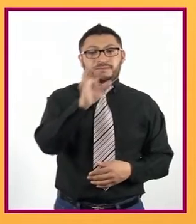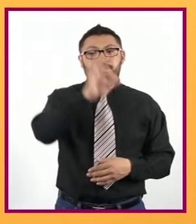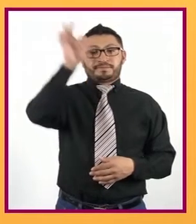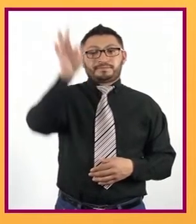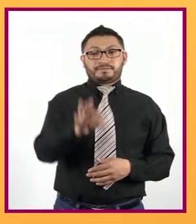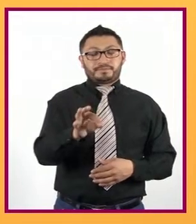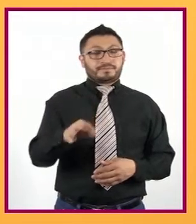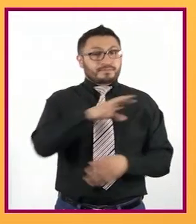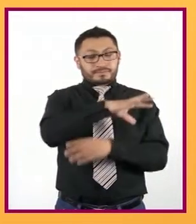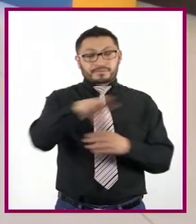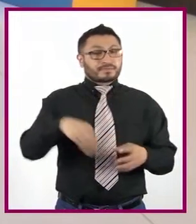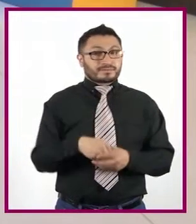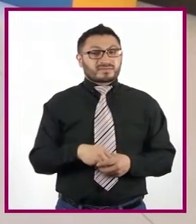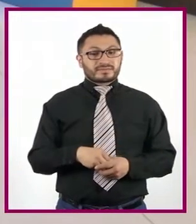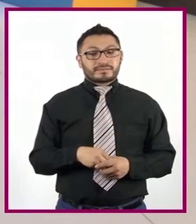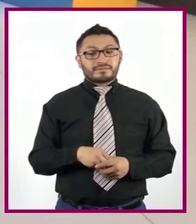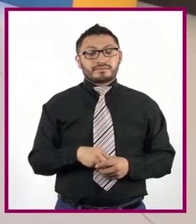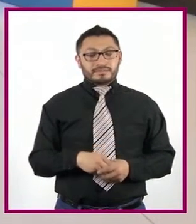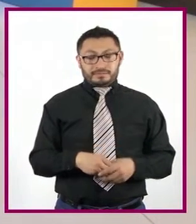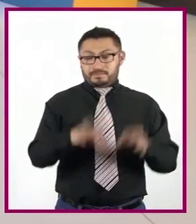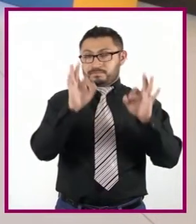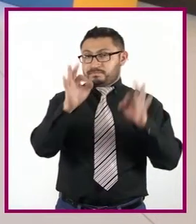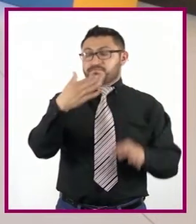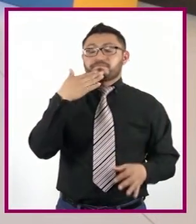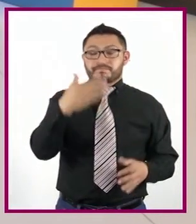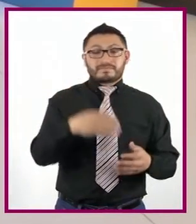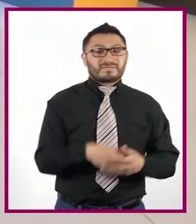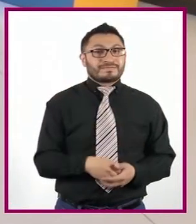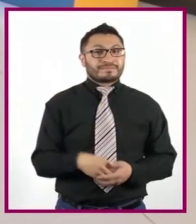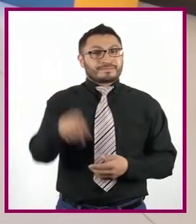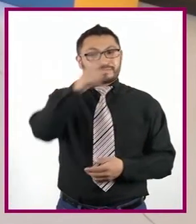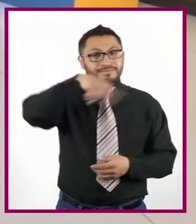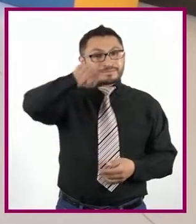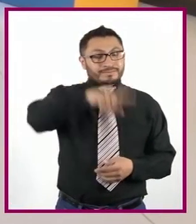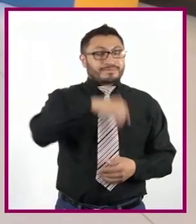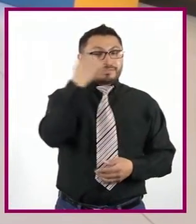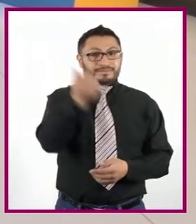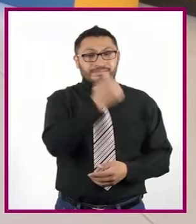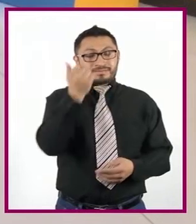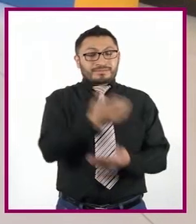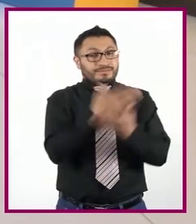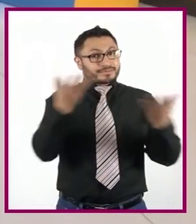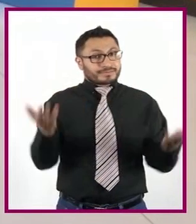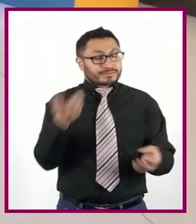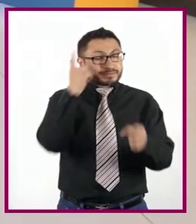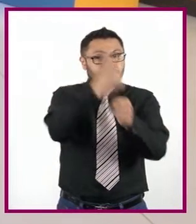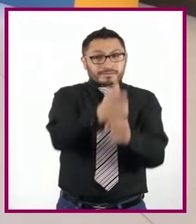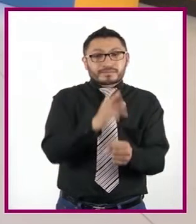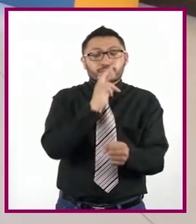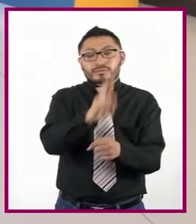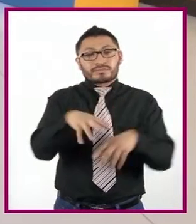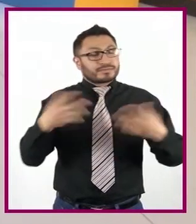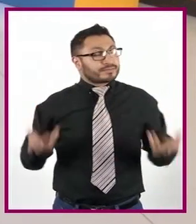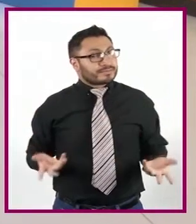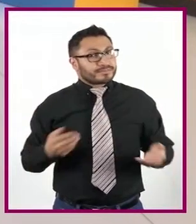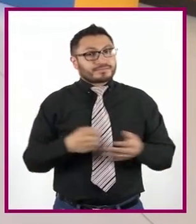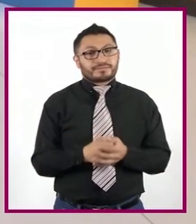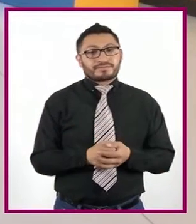6.66% del total. ¡Excelente! Ustedes, alumnas y alumnos, ¿encontraron la respuesta